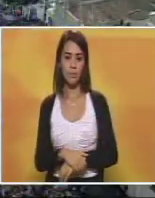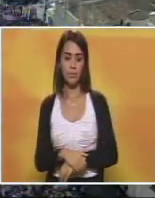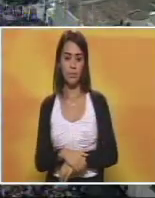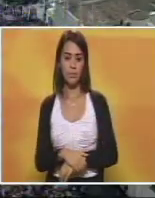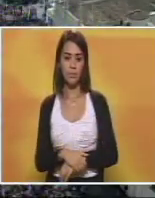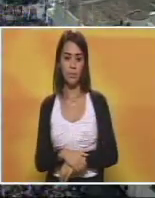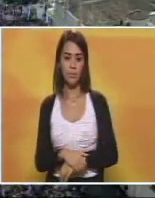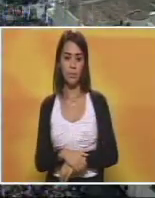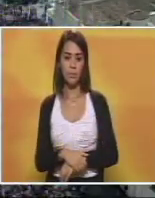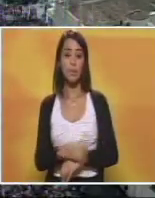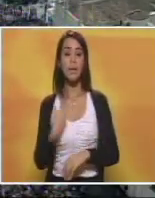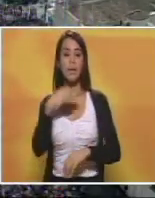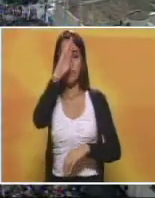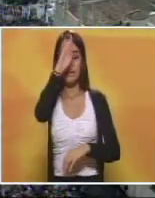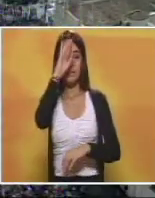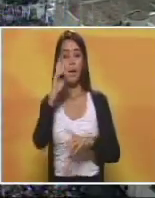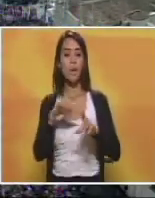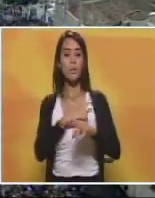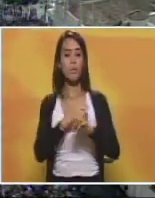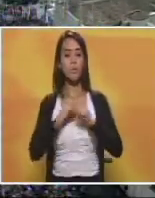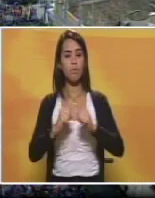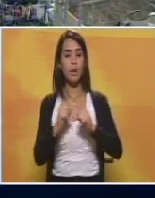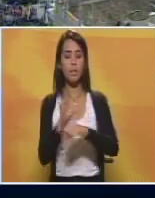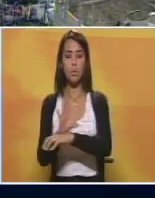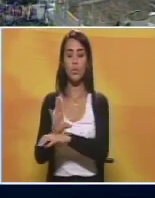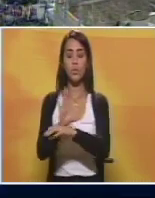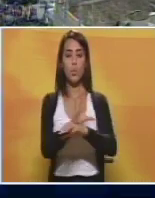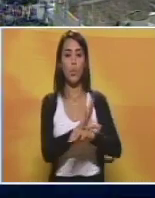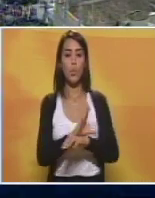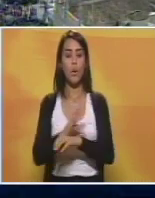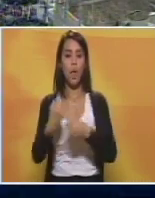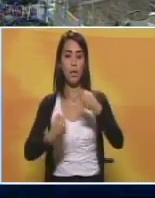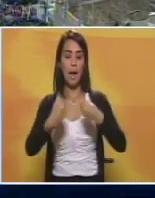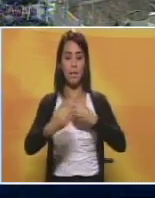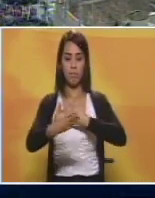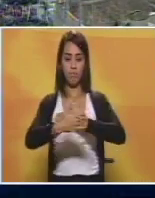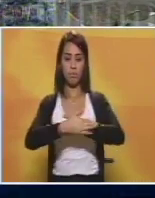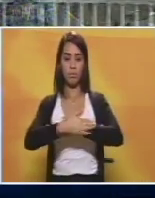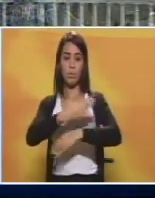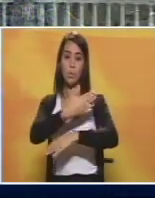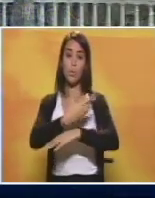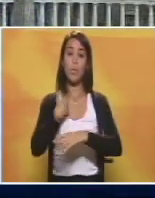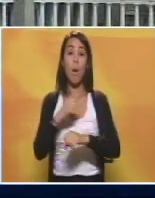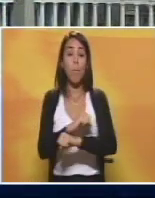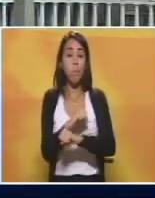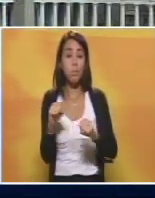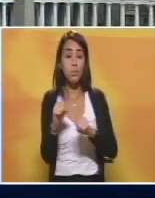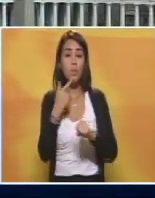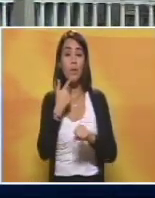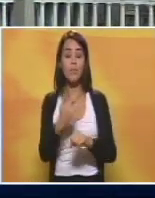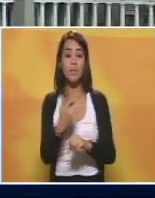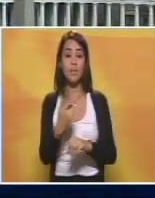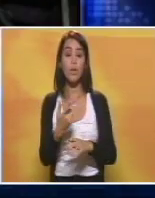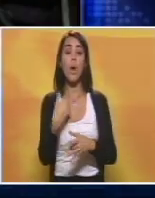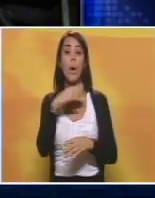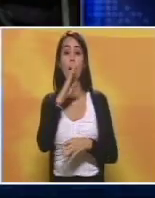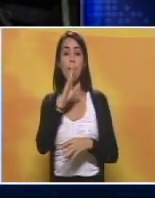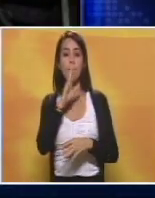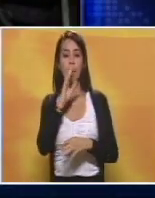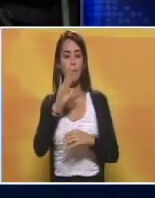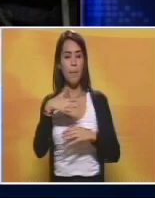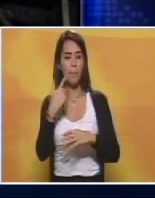en el vaticano fuerza de seguridad evacuaron y cerraron el tráfico en varias calles tras una amenaza de bomba un banco después